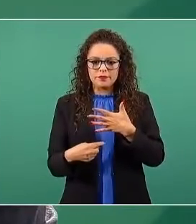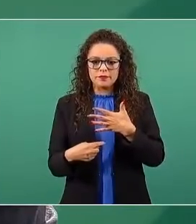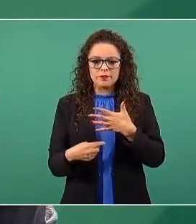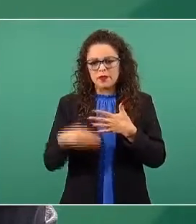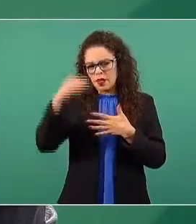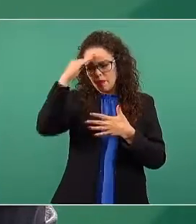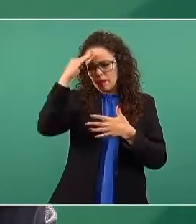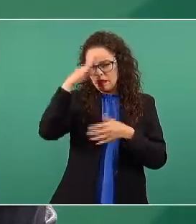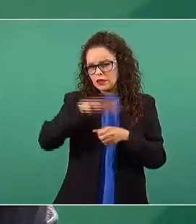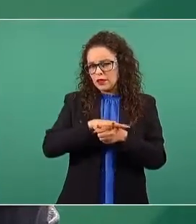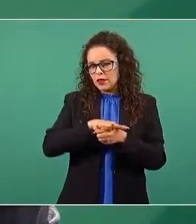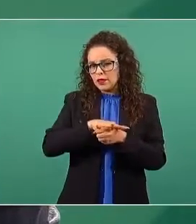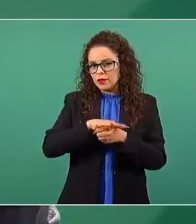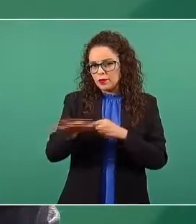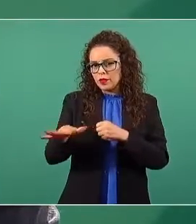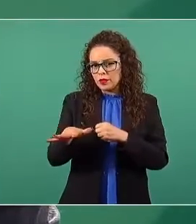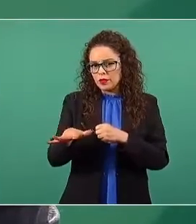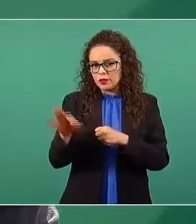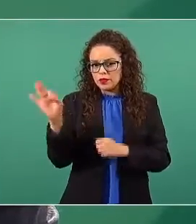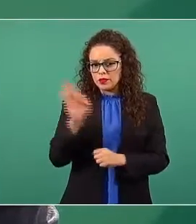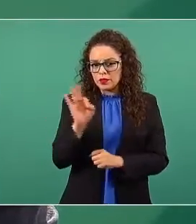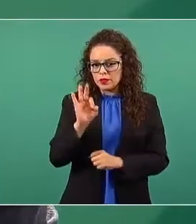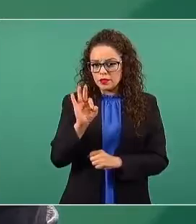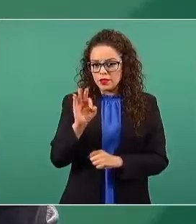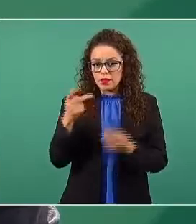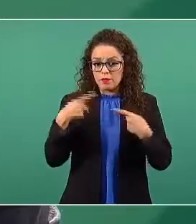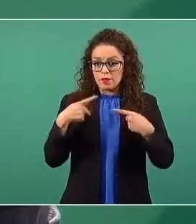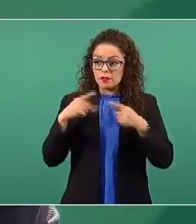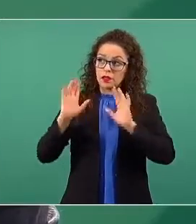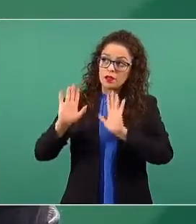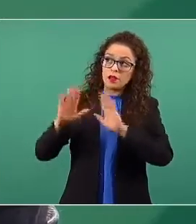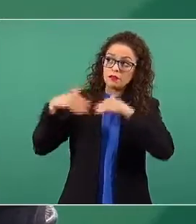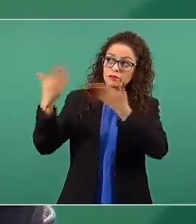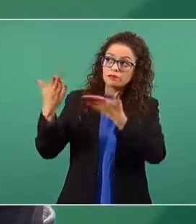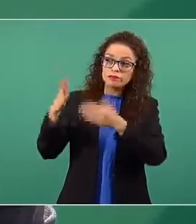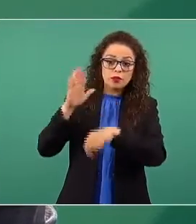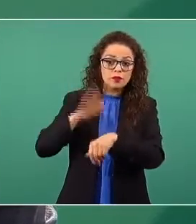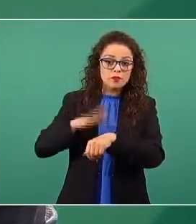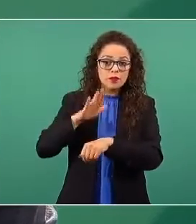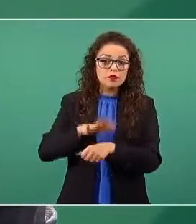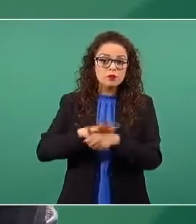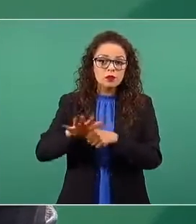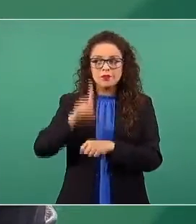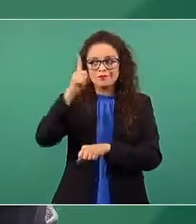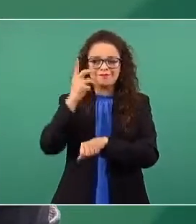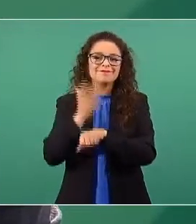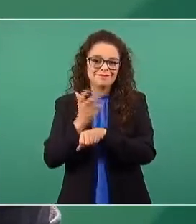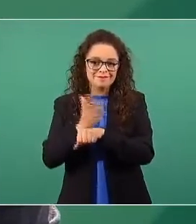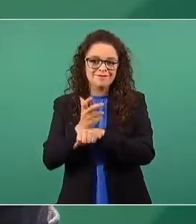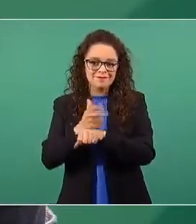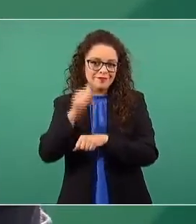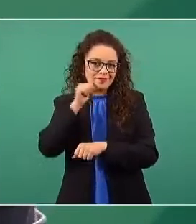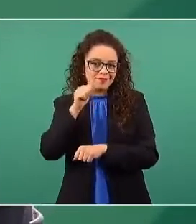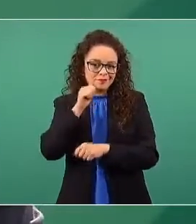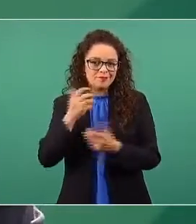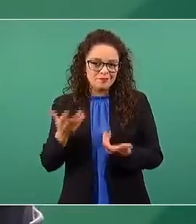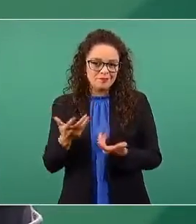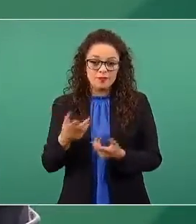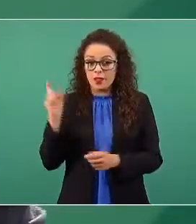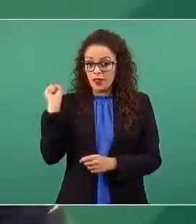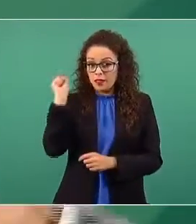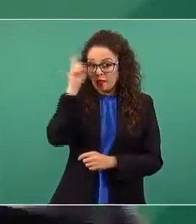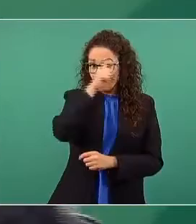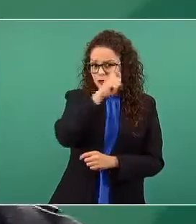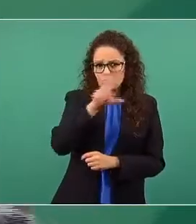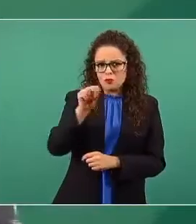de las personas que pudieran haberse vacunado fuera. El caso más frecuente es en Estados Unidos. No es muy complicado porque de esas